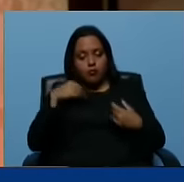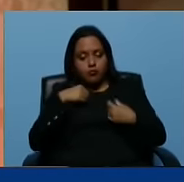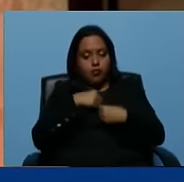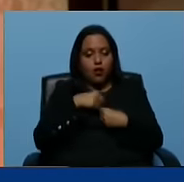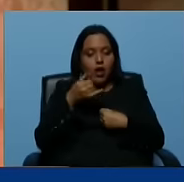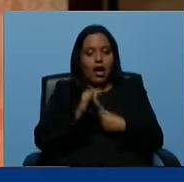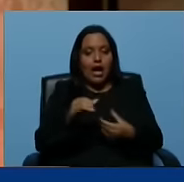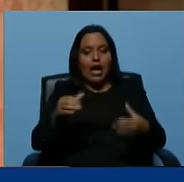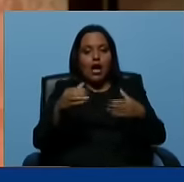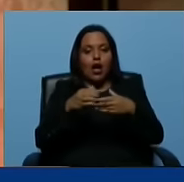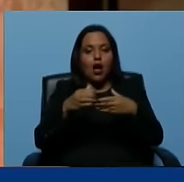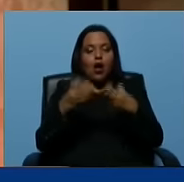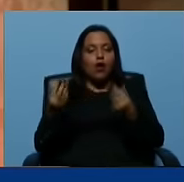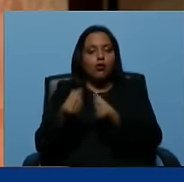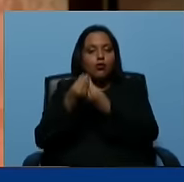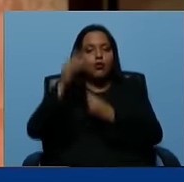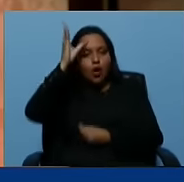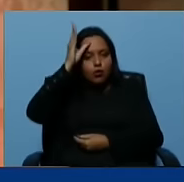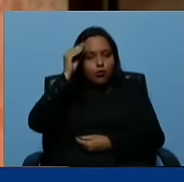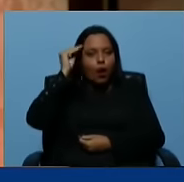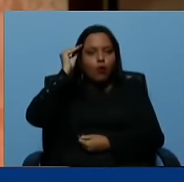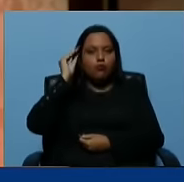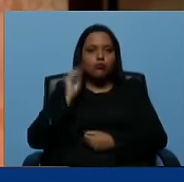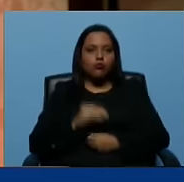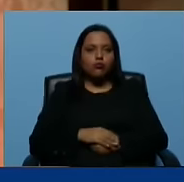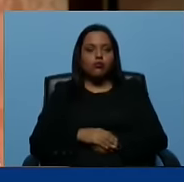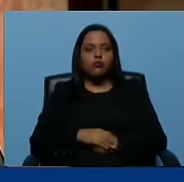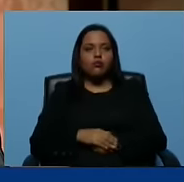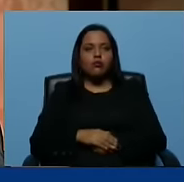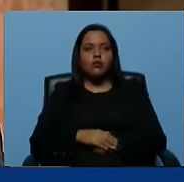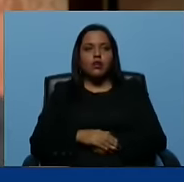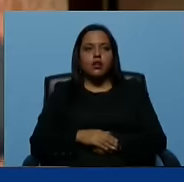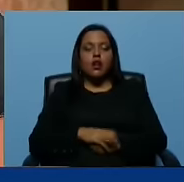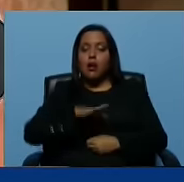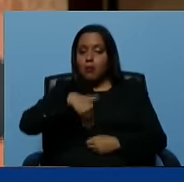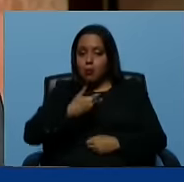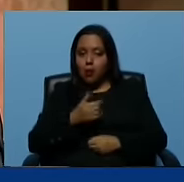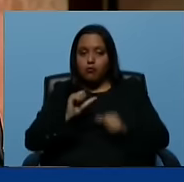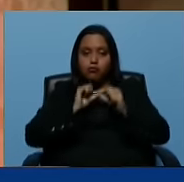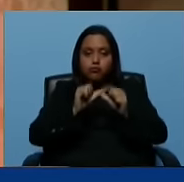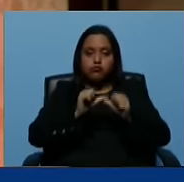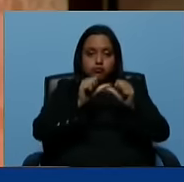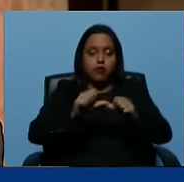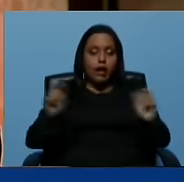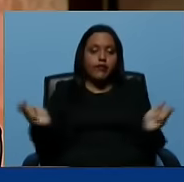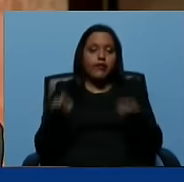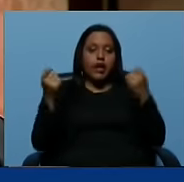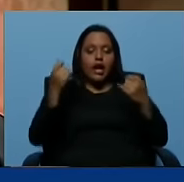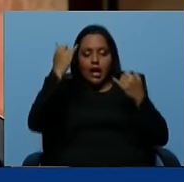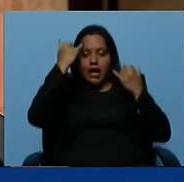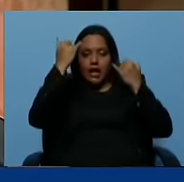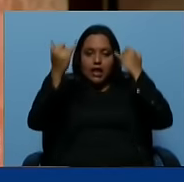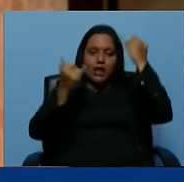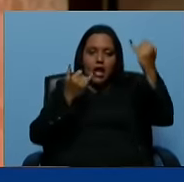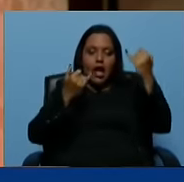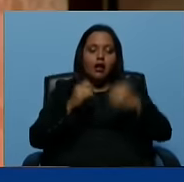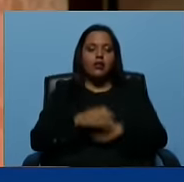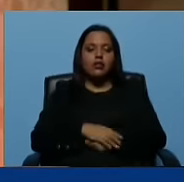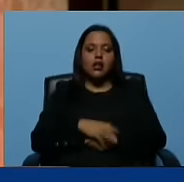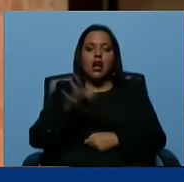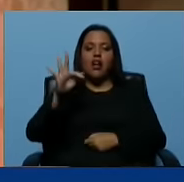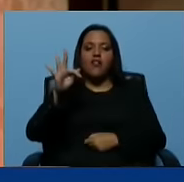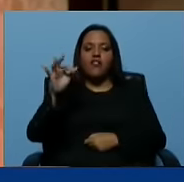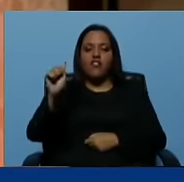con Donald Trump para, por supuesto, continuar difundiendo las ideas fascistas,